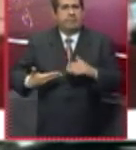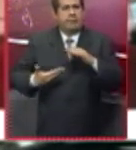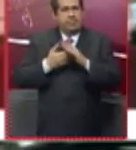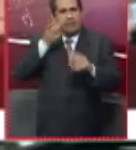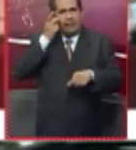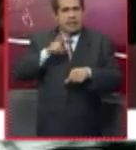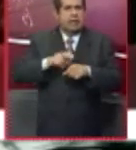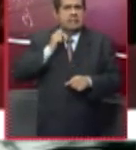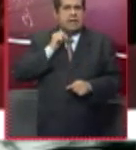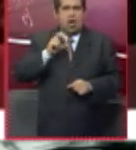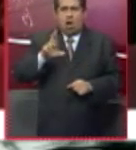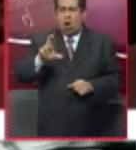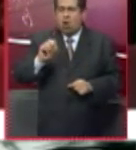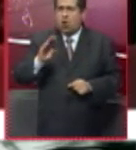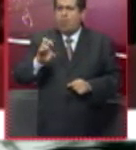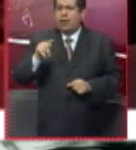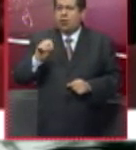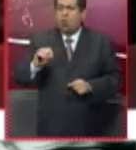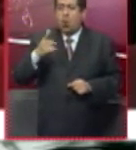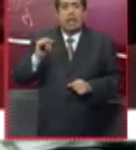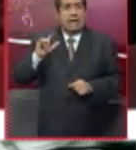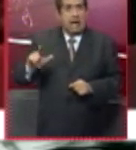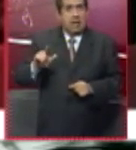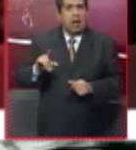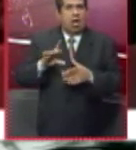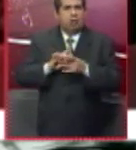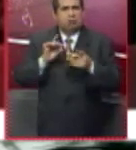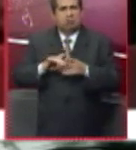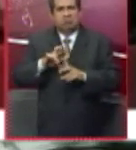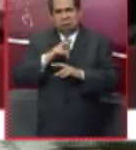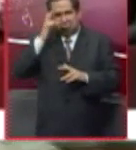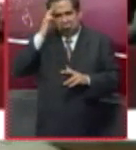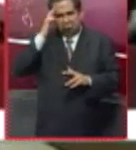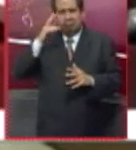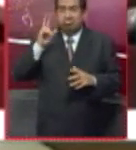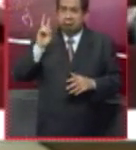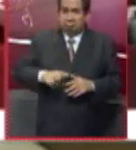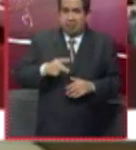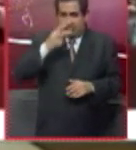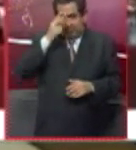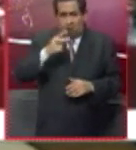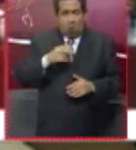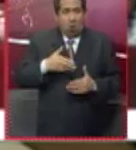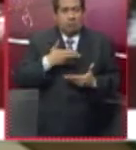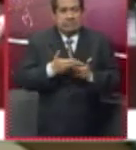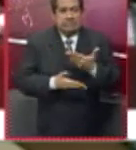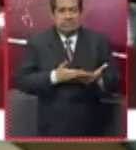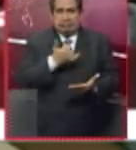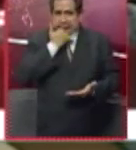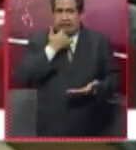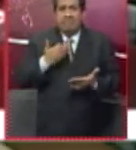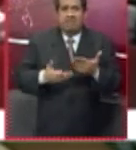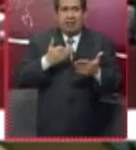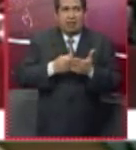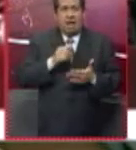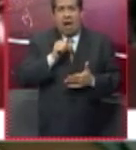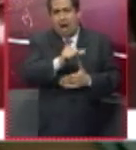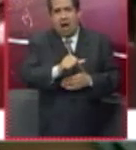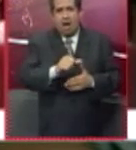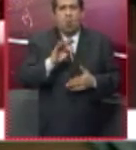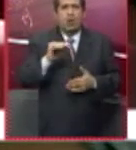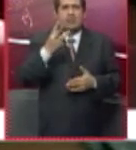de la mesa directiva, senador Roberto Gil Suart, luego de reconocer una deuda del Estado mexicano con las víctimas de los estudiantes